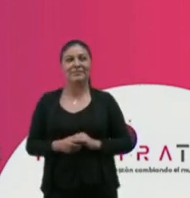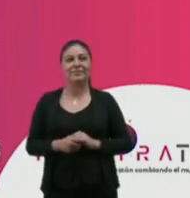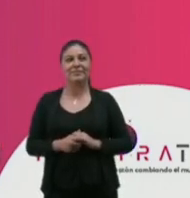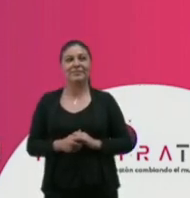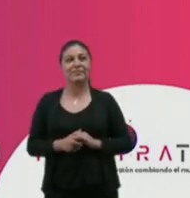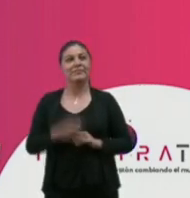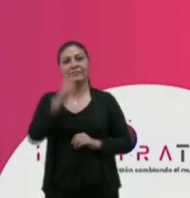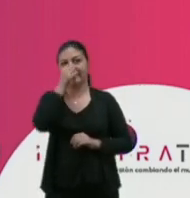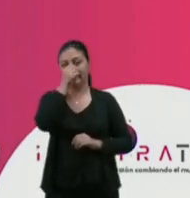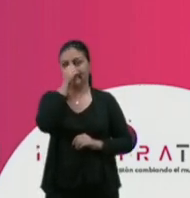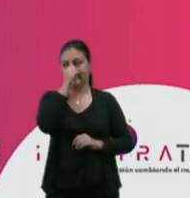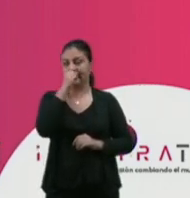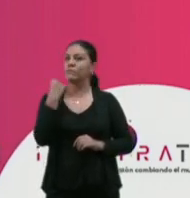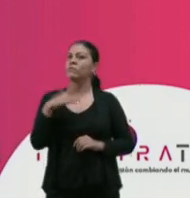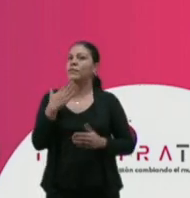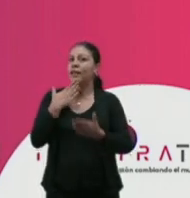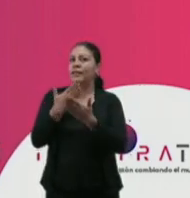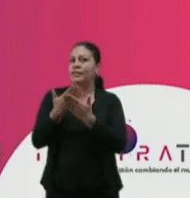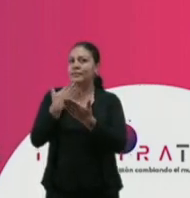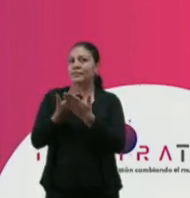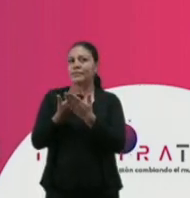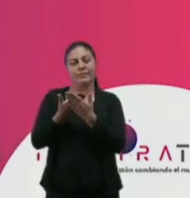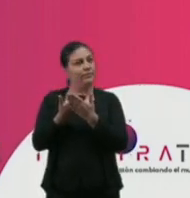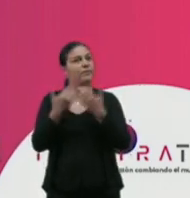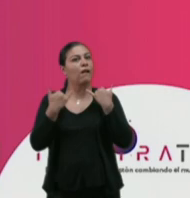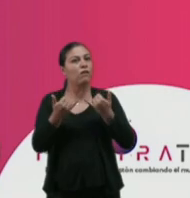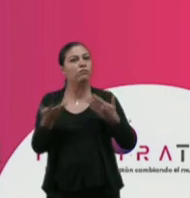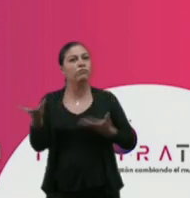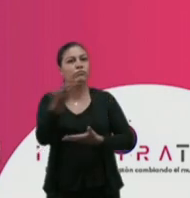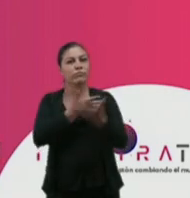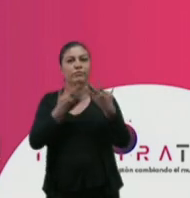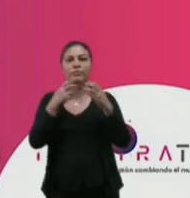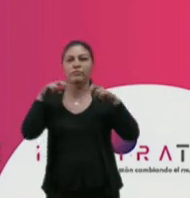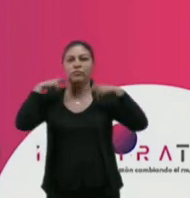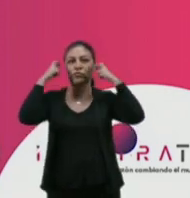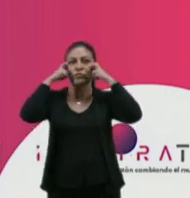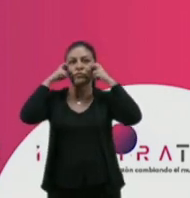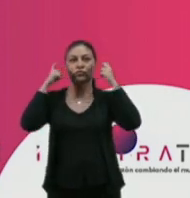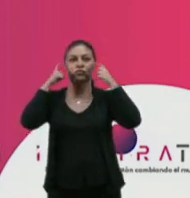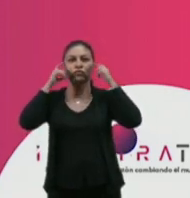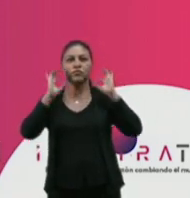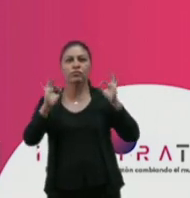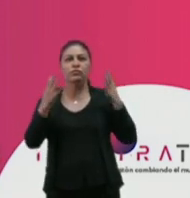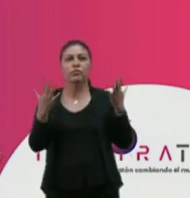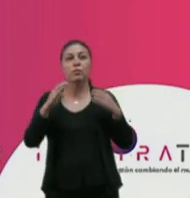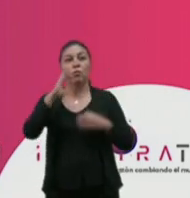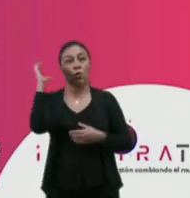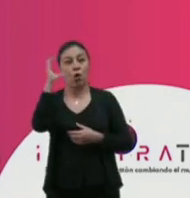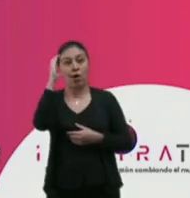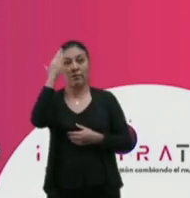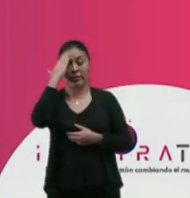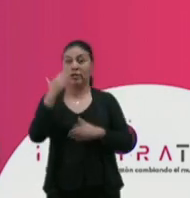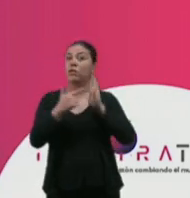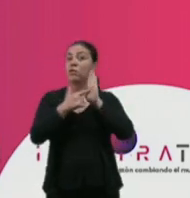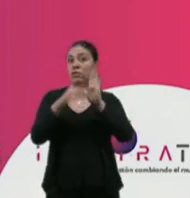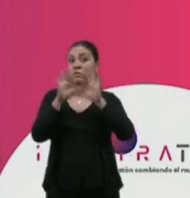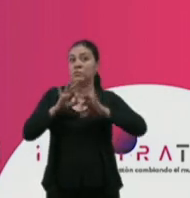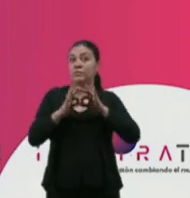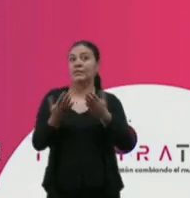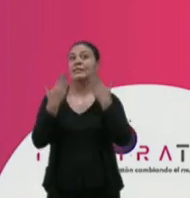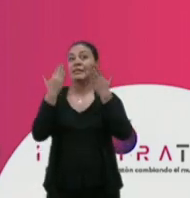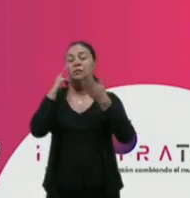Pero gracias por compartir tus pensamientos de cómo Colombia puede ser un punto central para